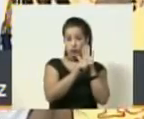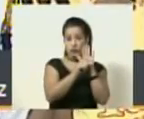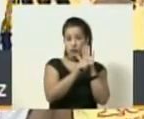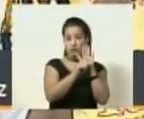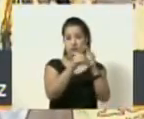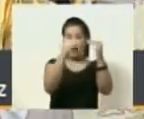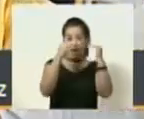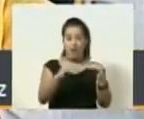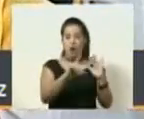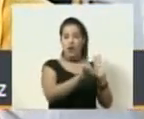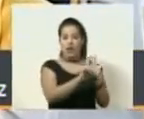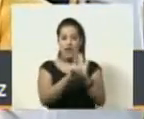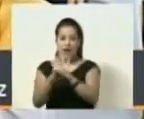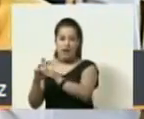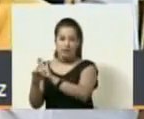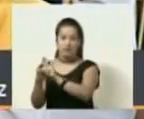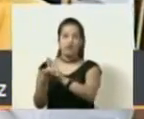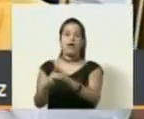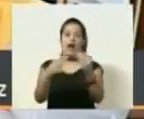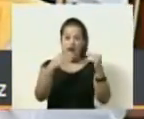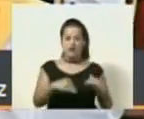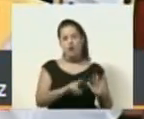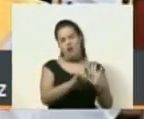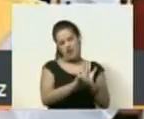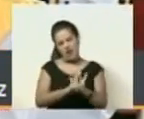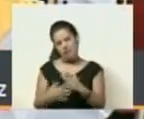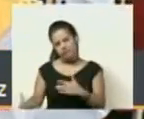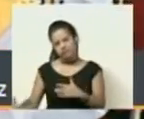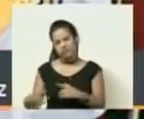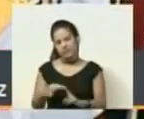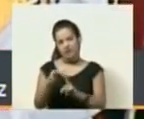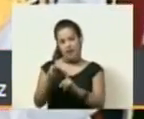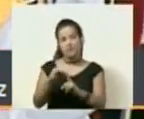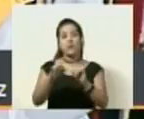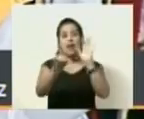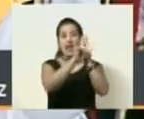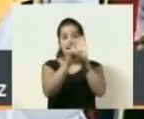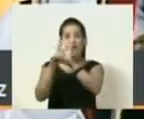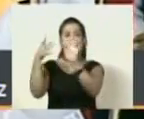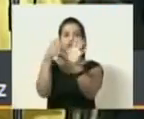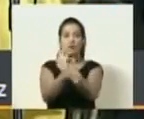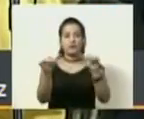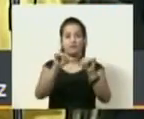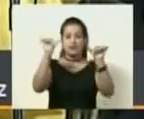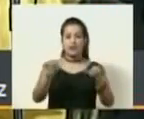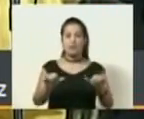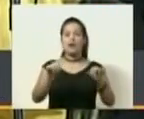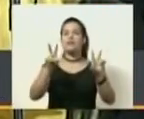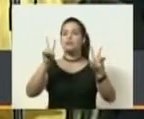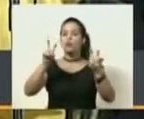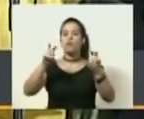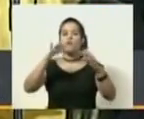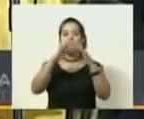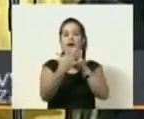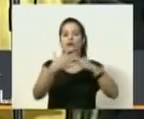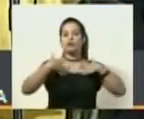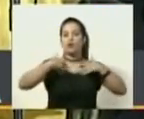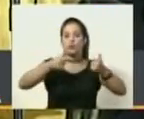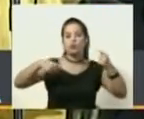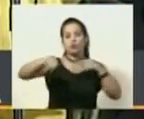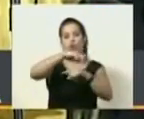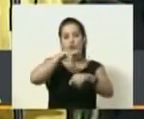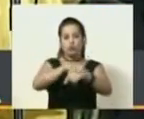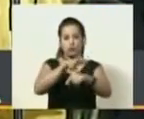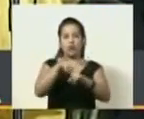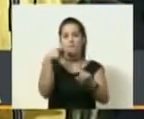solo puede hacer una asamblea constituyente. Una ley constitucional del sistema del barrio adentro salud y del nuevo